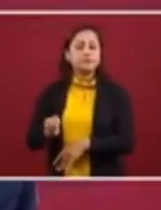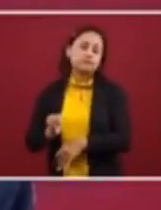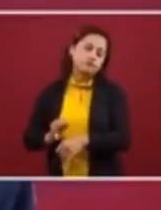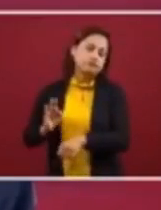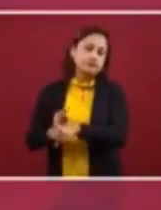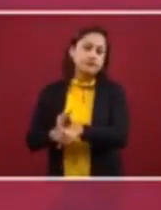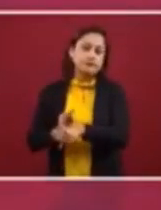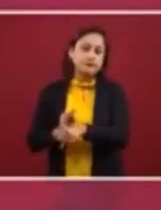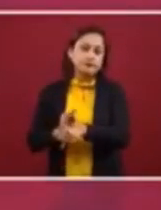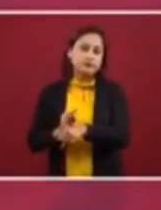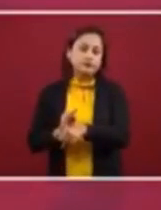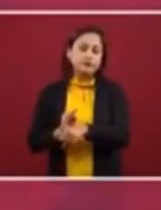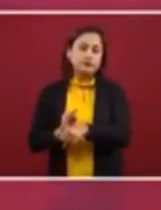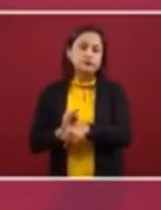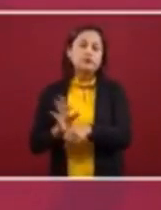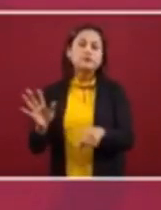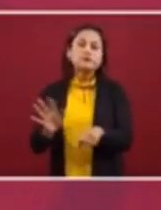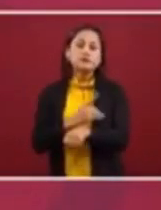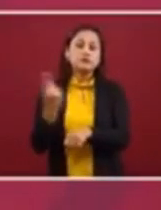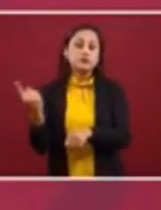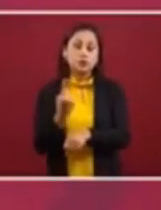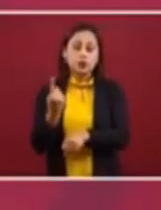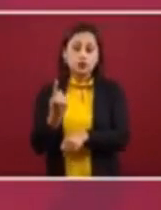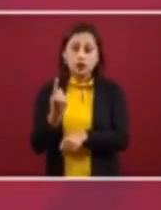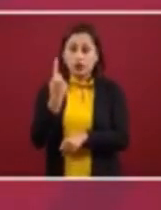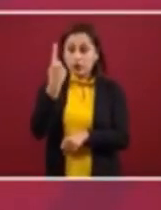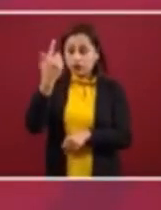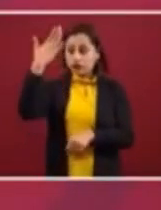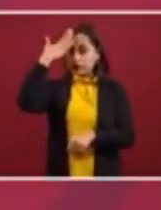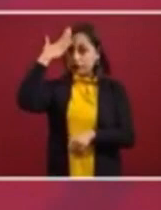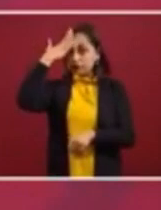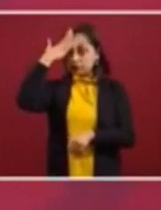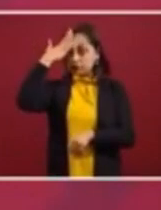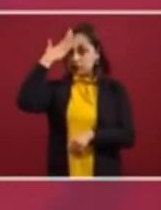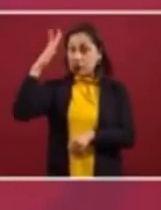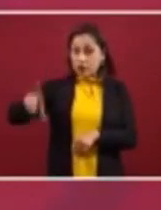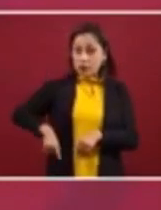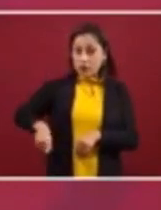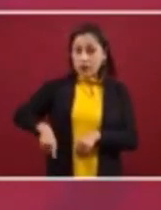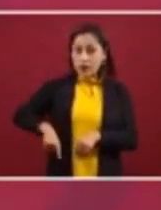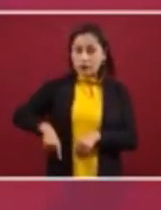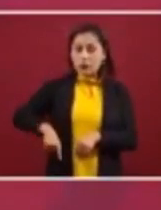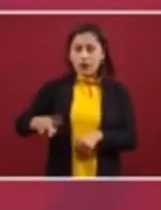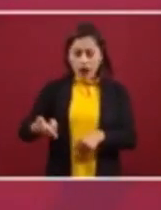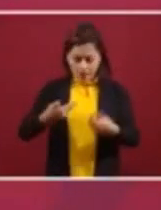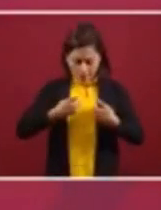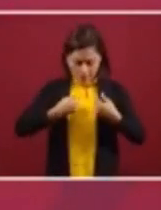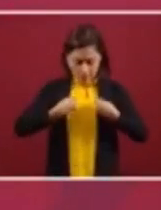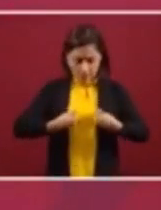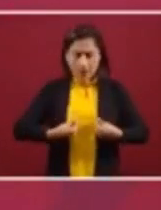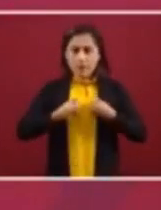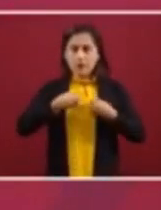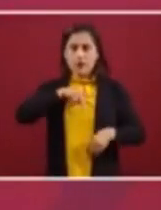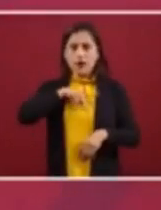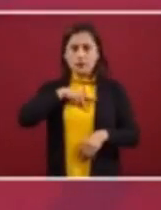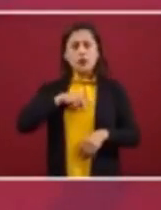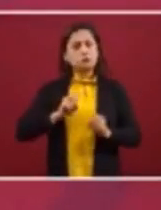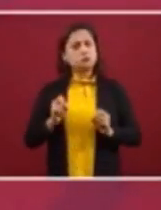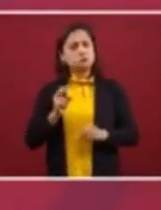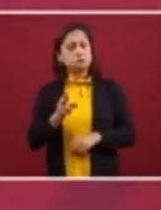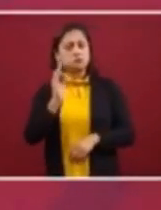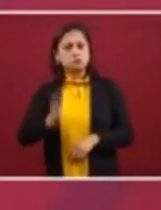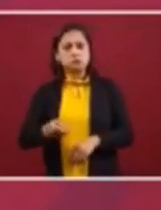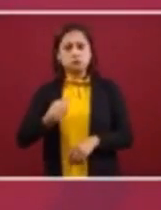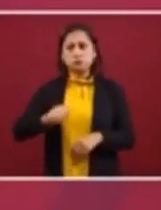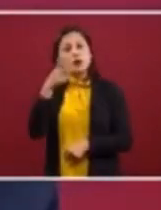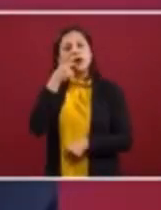porque un gobernante, un dirigente puede poner en riesgo su vida, pero no tiene el derecho de poner en riesgo